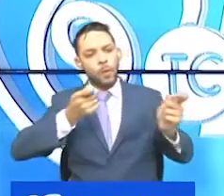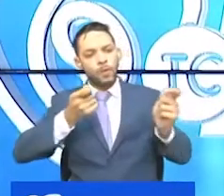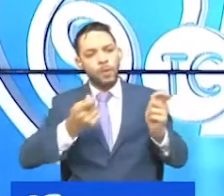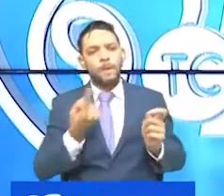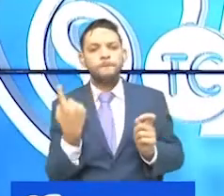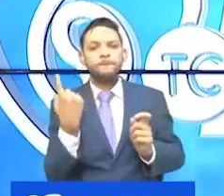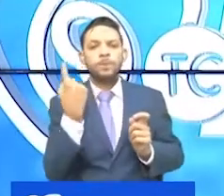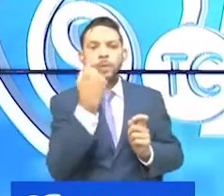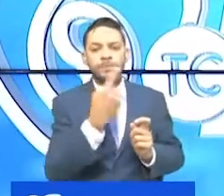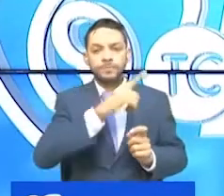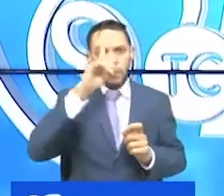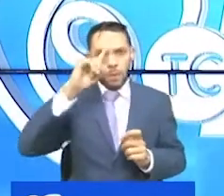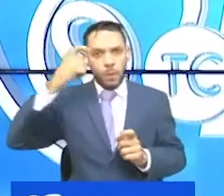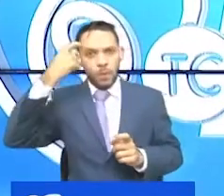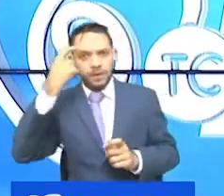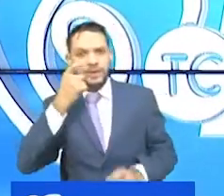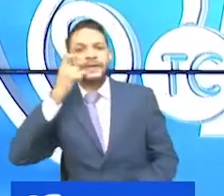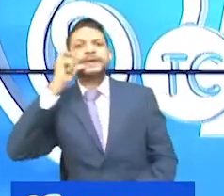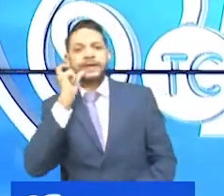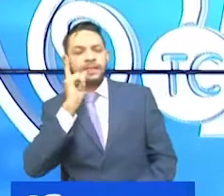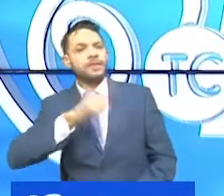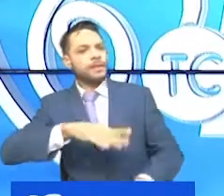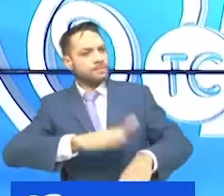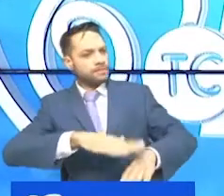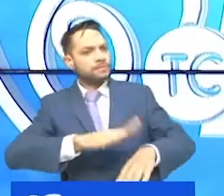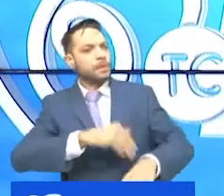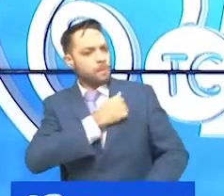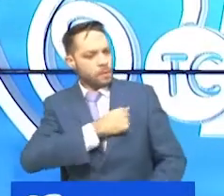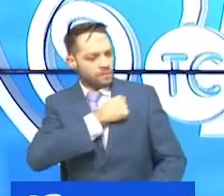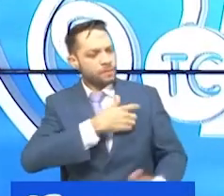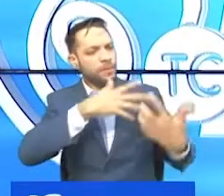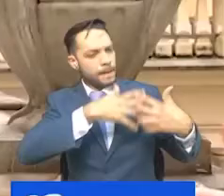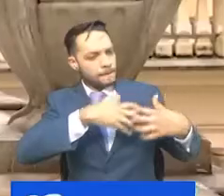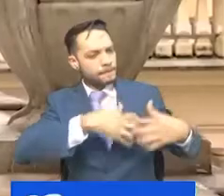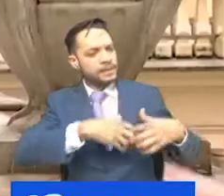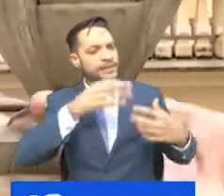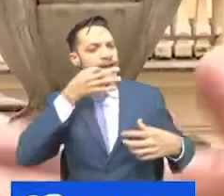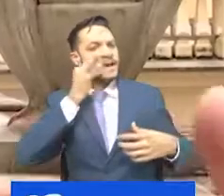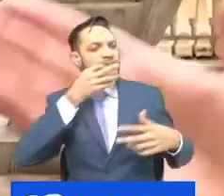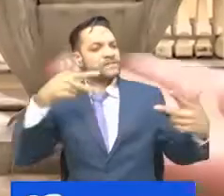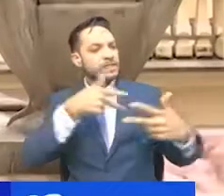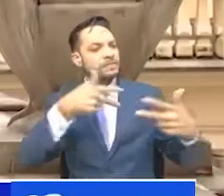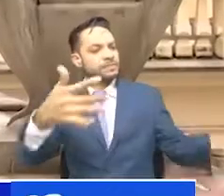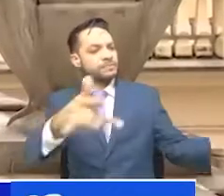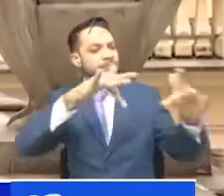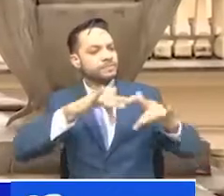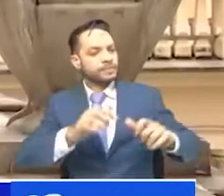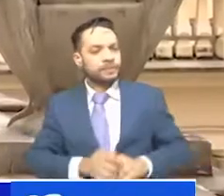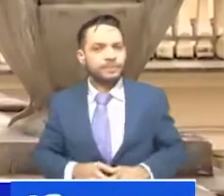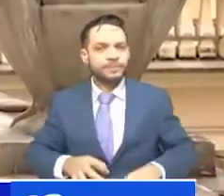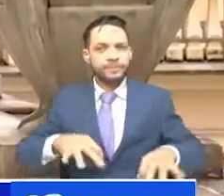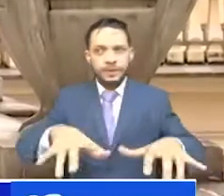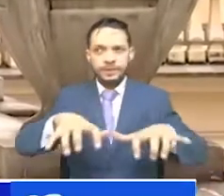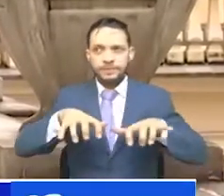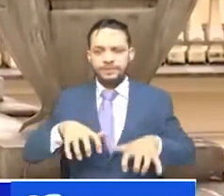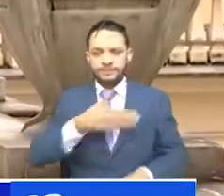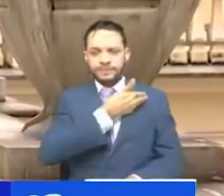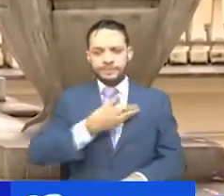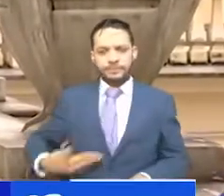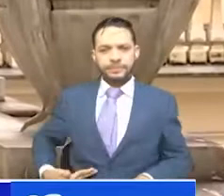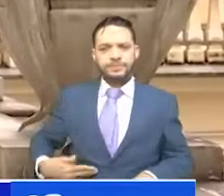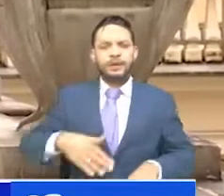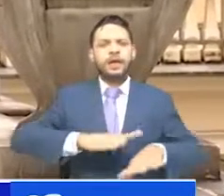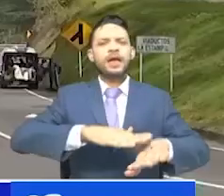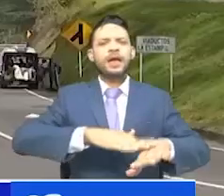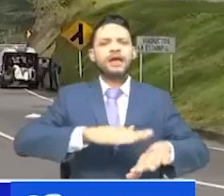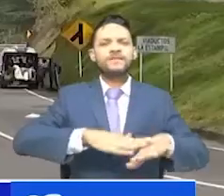Inclusive el mismo gobernador se ha unido a esta petición. El presidente de la Asamblea de Caldas hizo un requerimiento al gerente